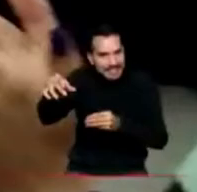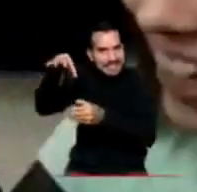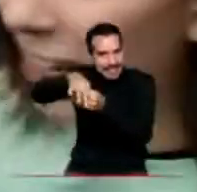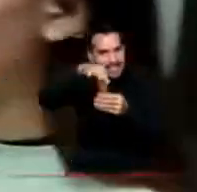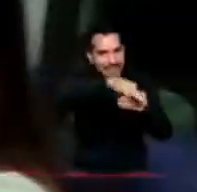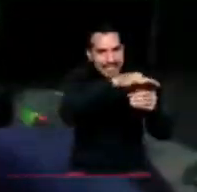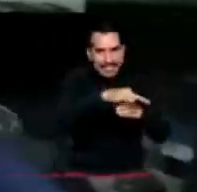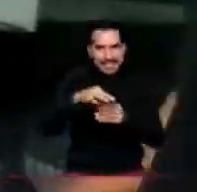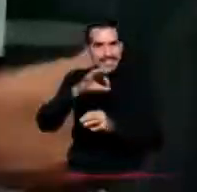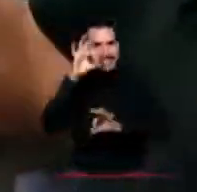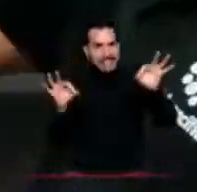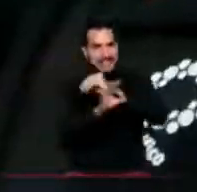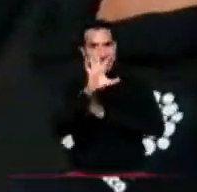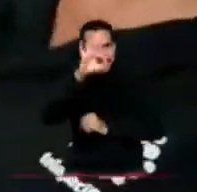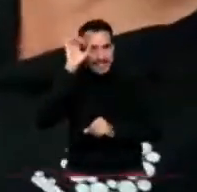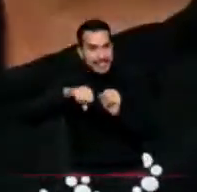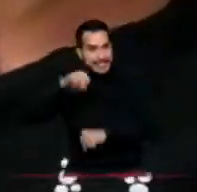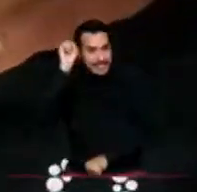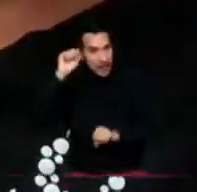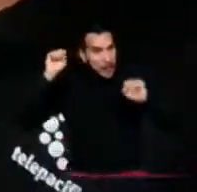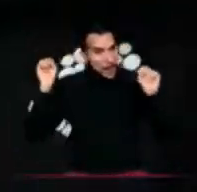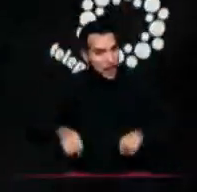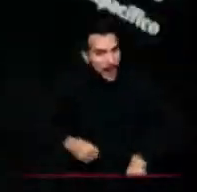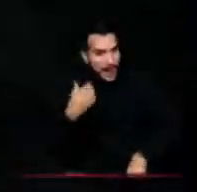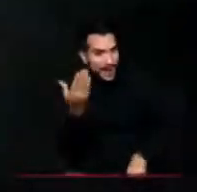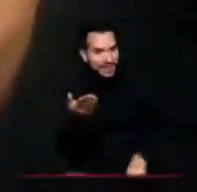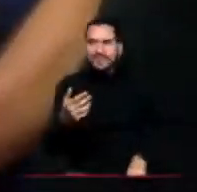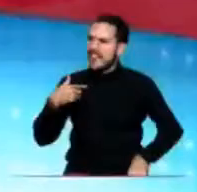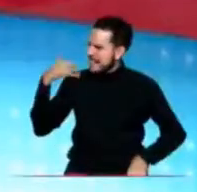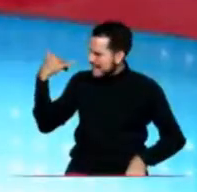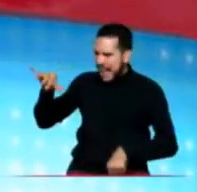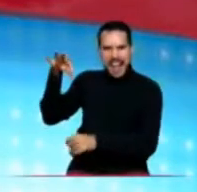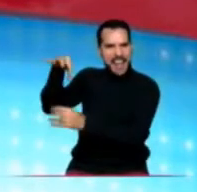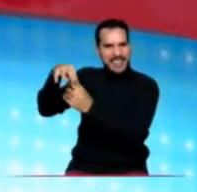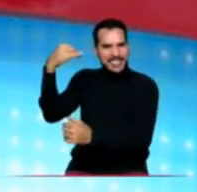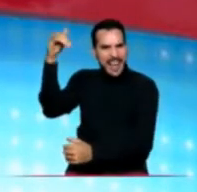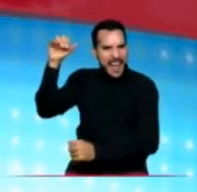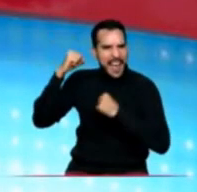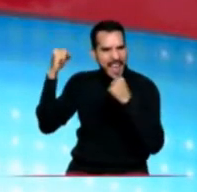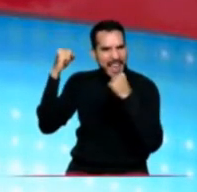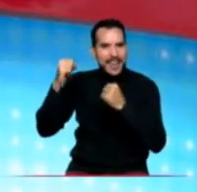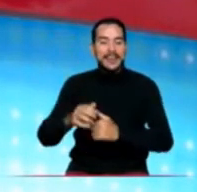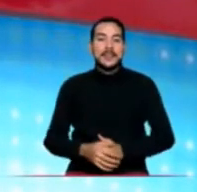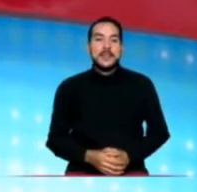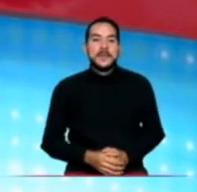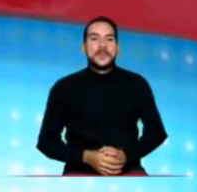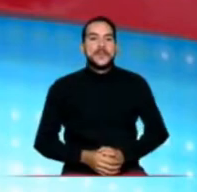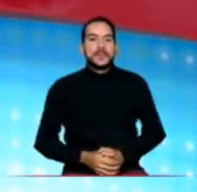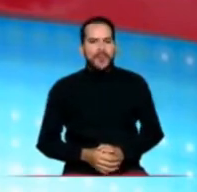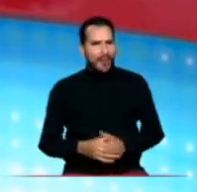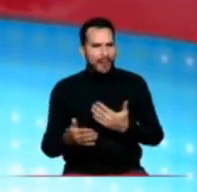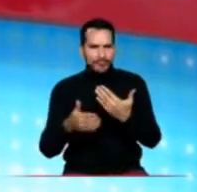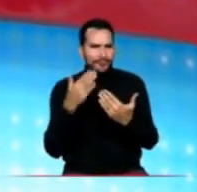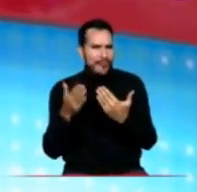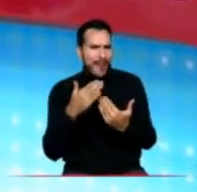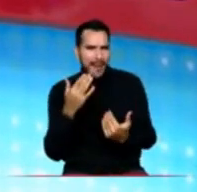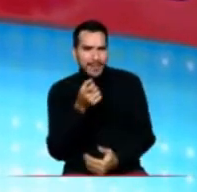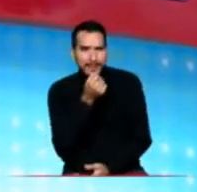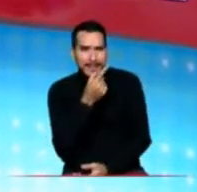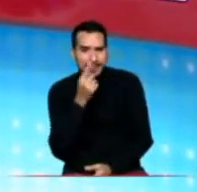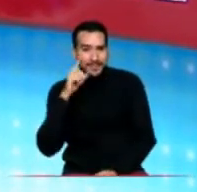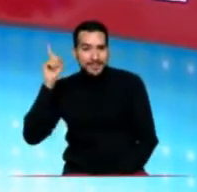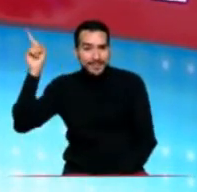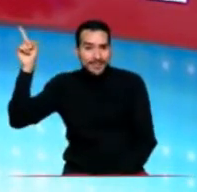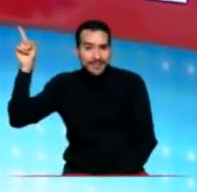el mejor noticiero regional de Colombia. ¡Epa! Es muy fácil, el código QR, véalo aquí. Es